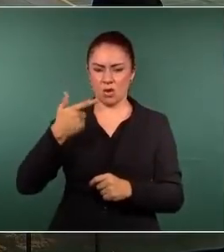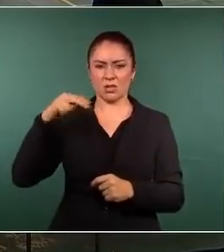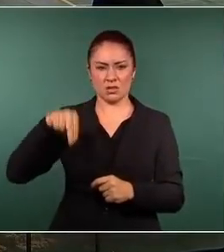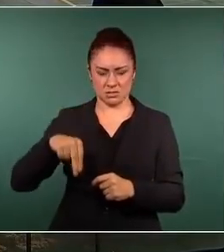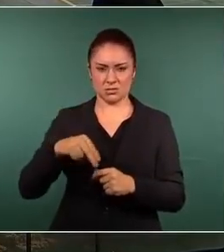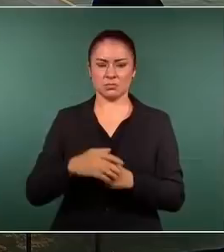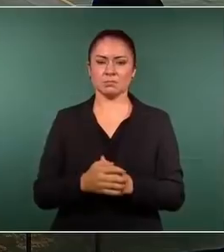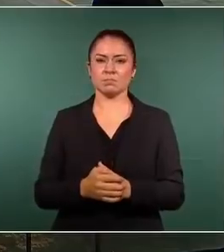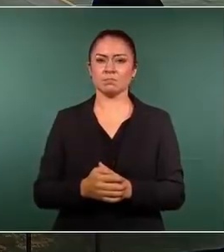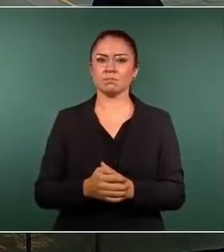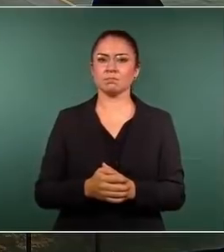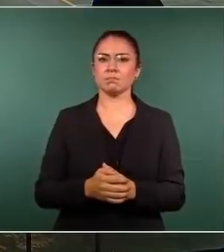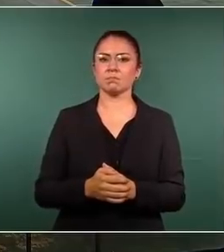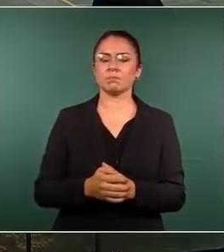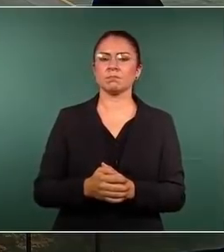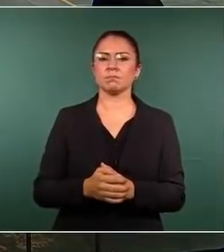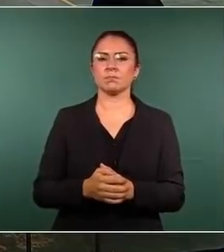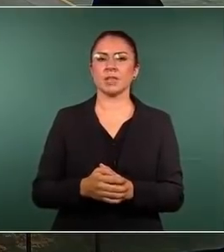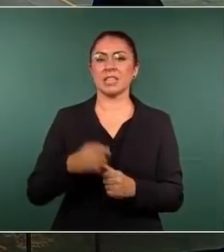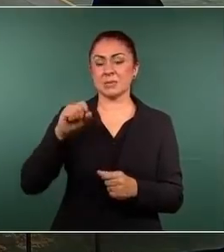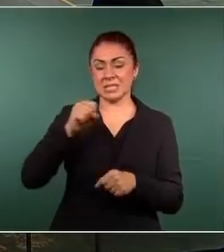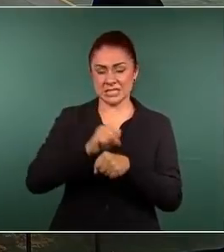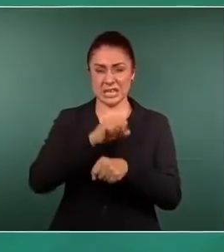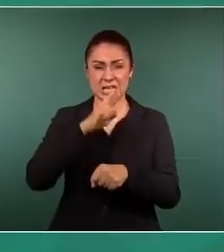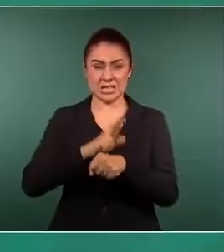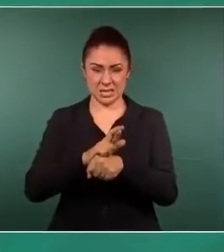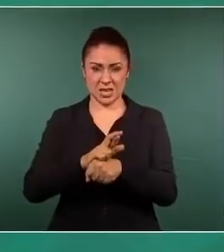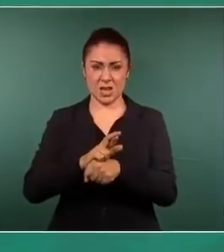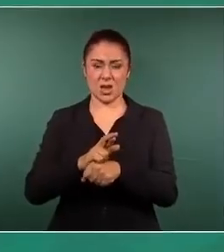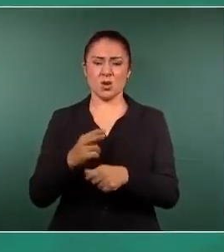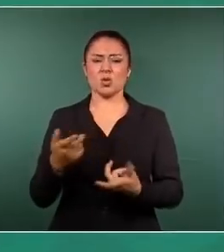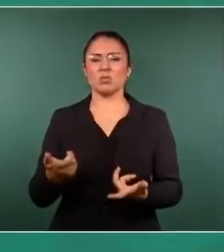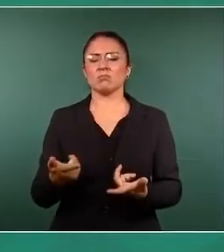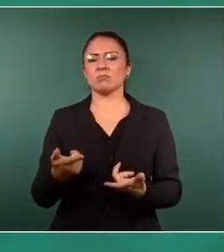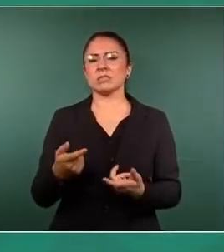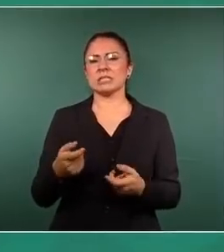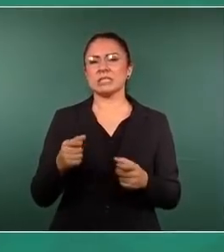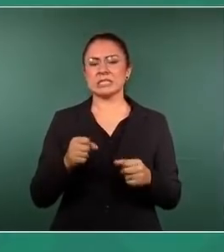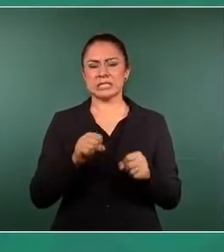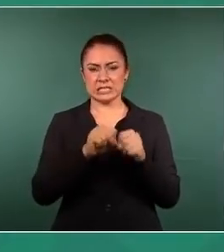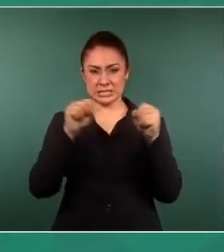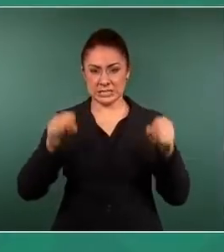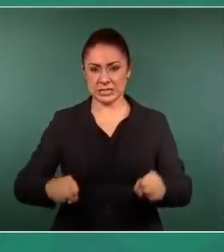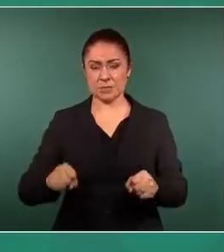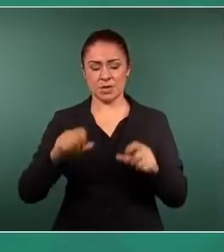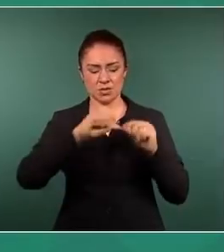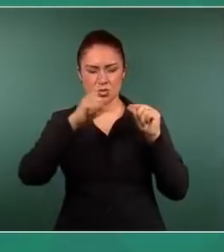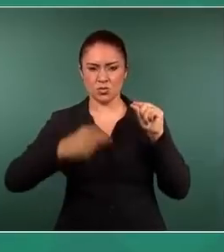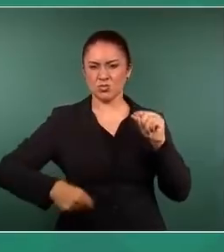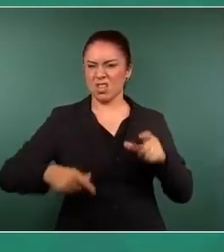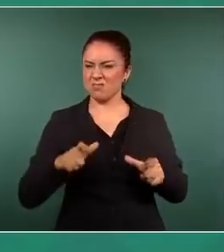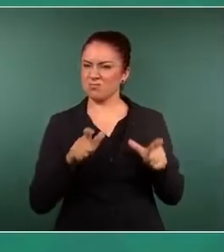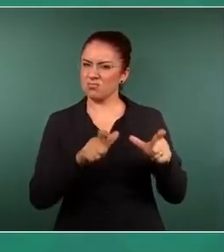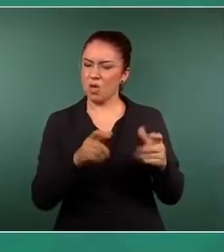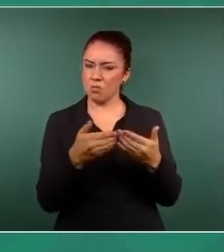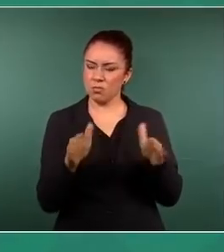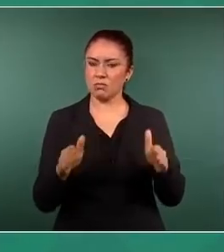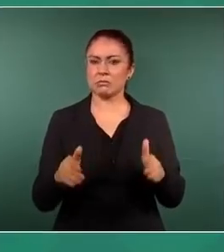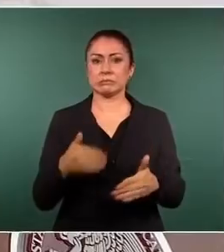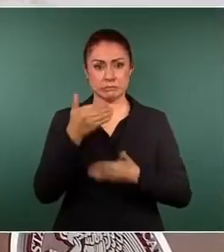secretario ejecutivo del sistema nacional de seguridad pública sigamos así